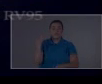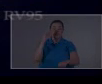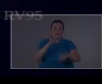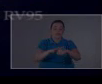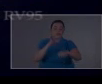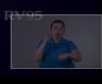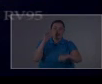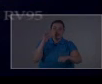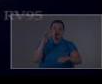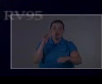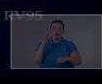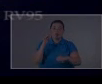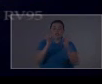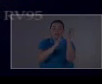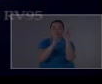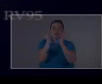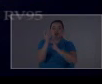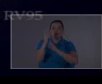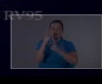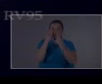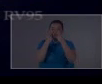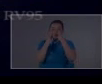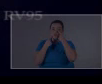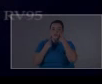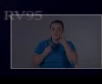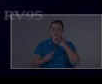Y Jesús lloró.